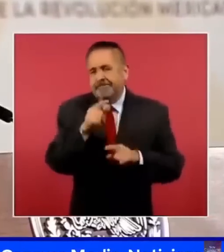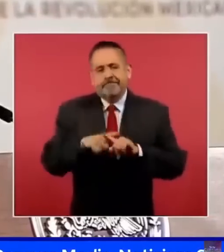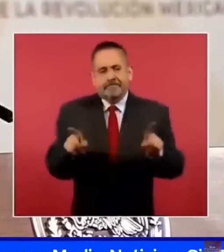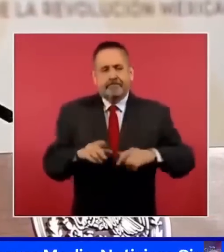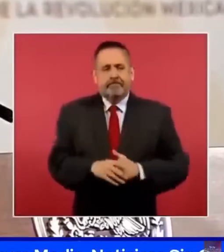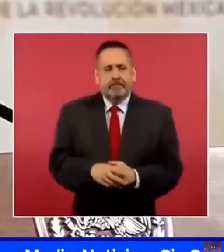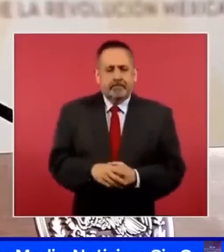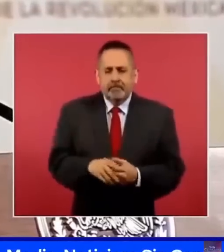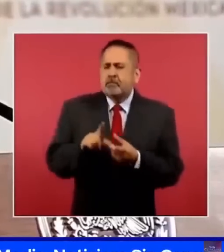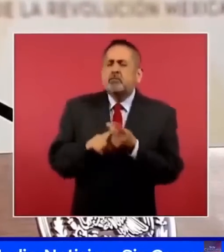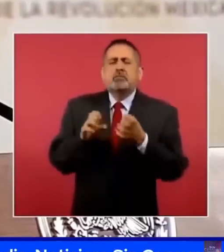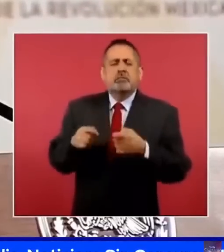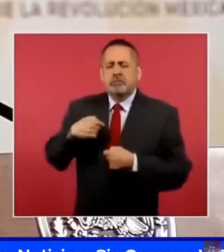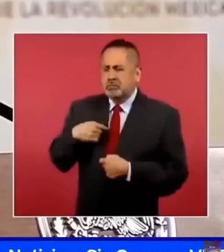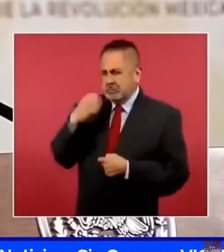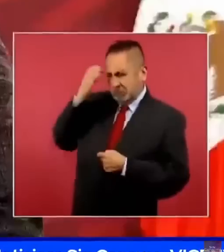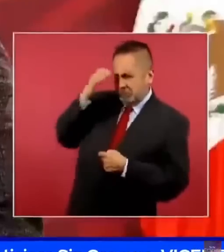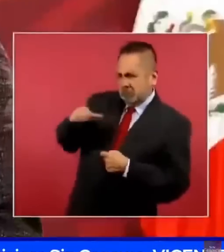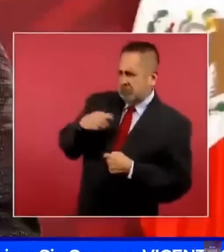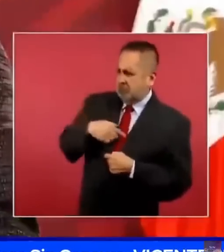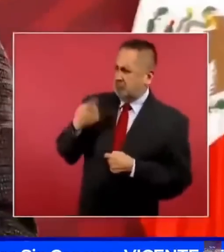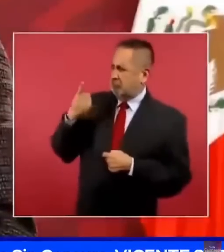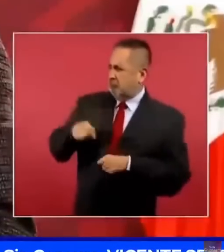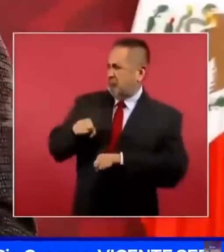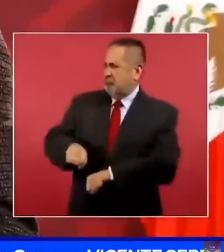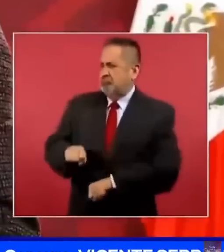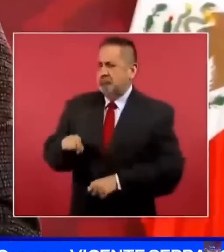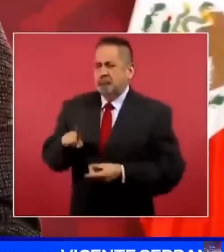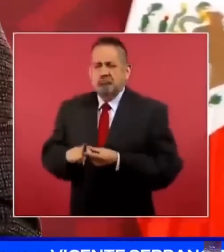¿Dónde está la tiranía? ¿Dónde está la dictadura?